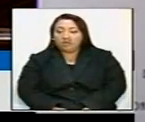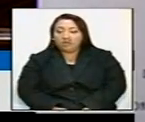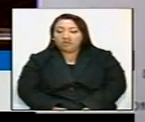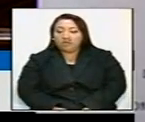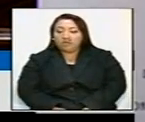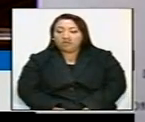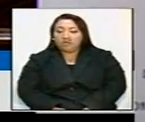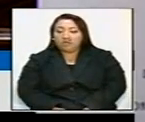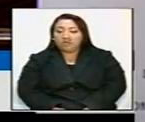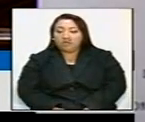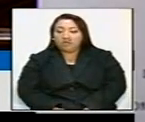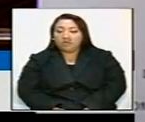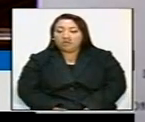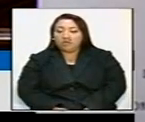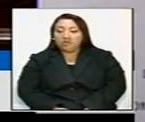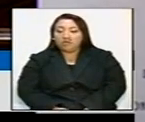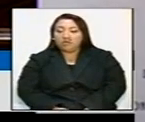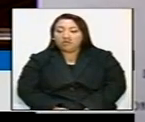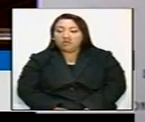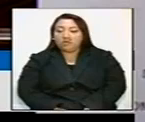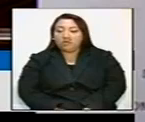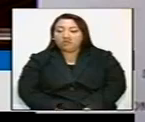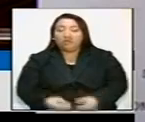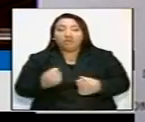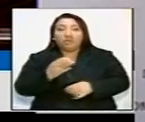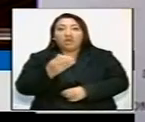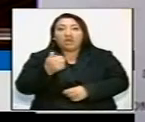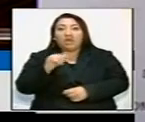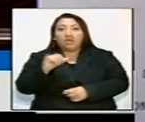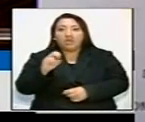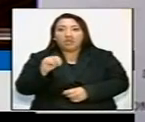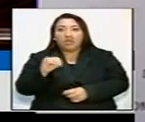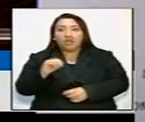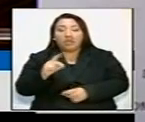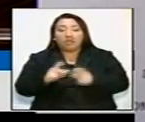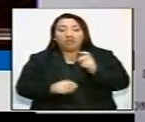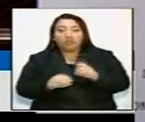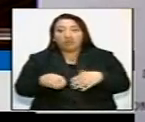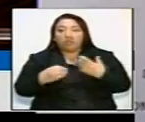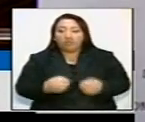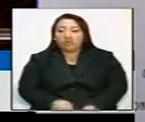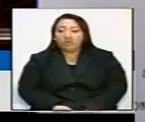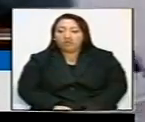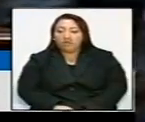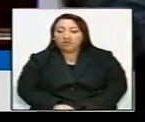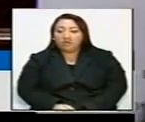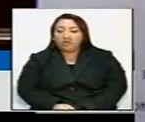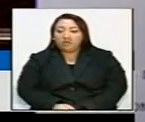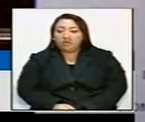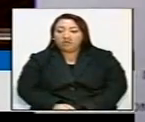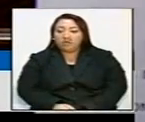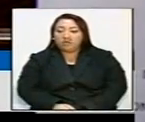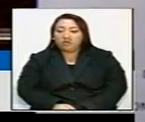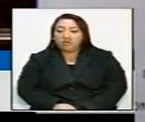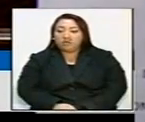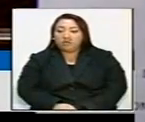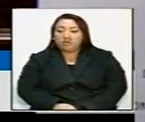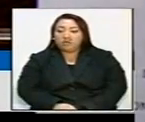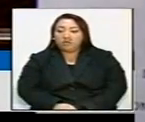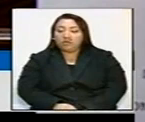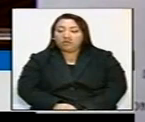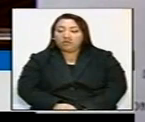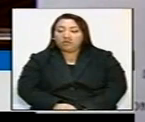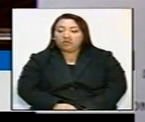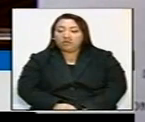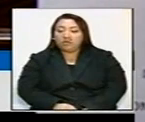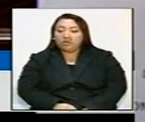informático denominado AINI, en el cual la ciudadanía va a poder hacer un seguimiento